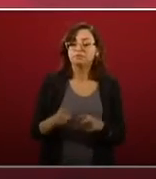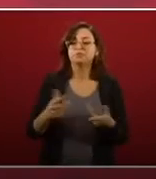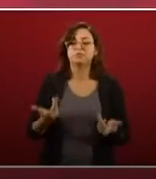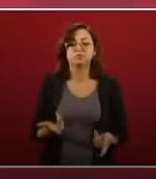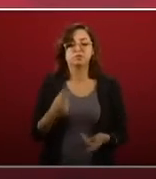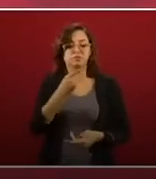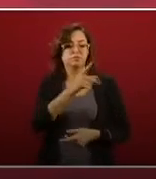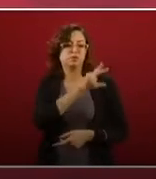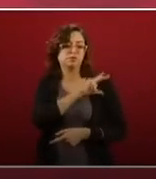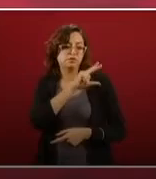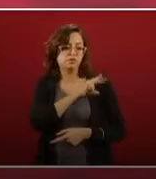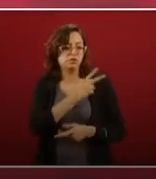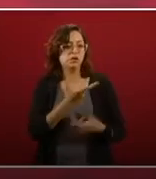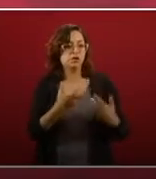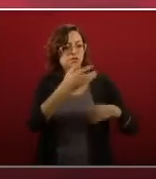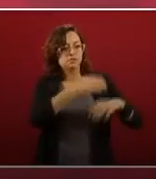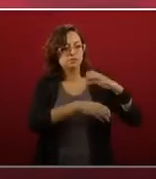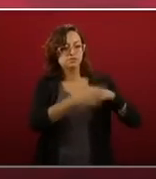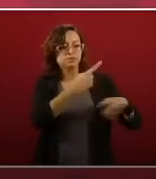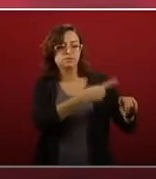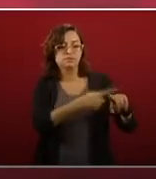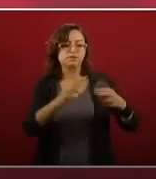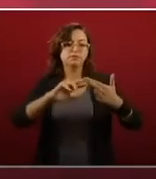el sector privado,